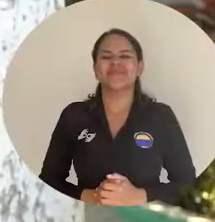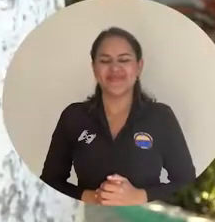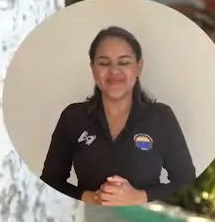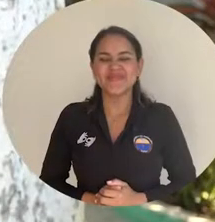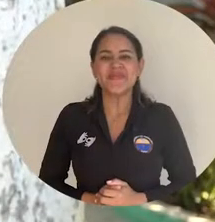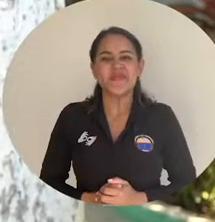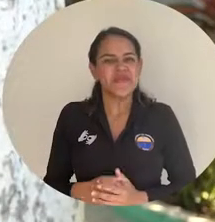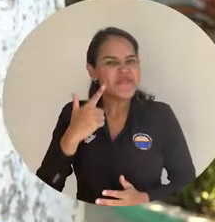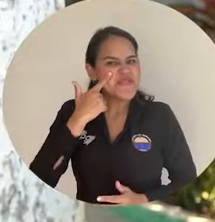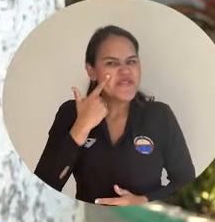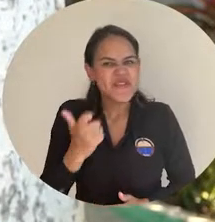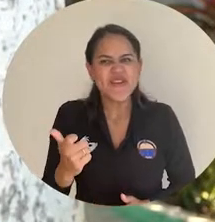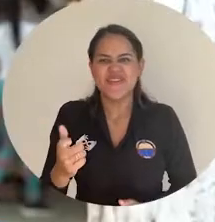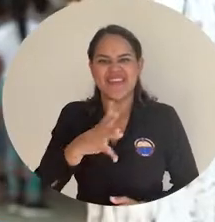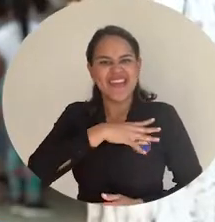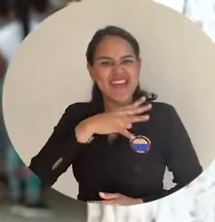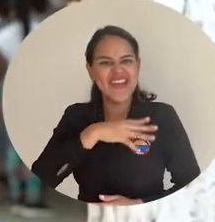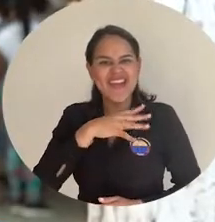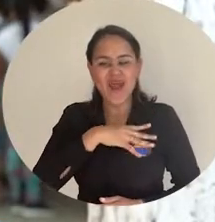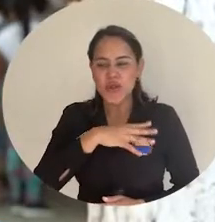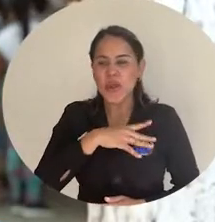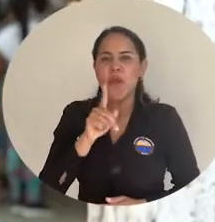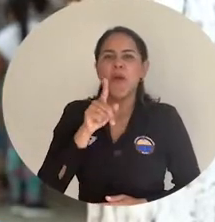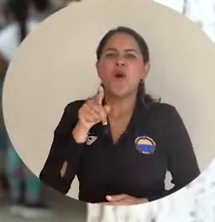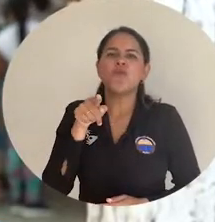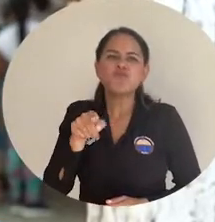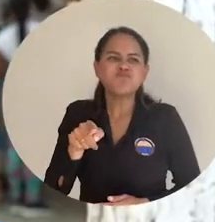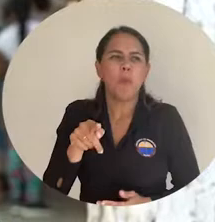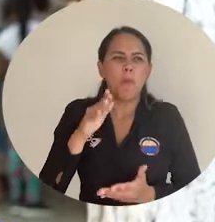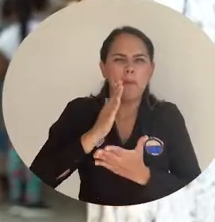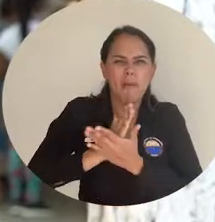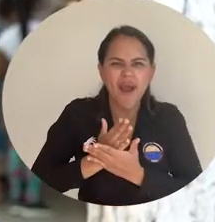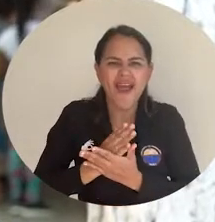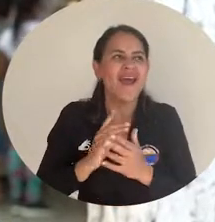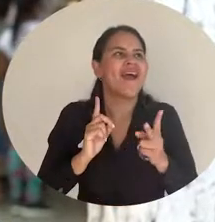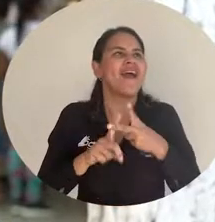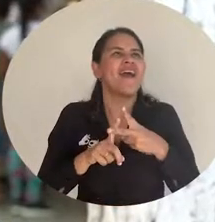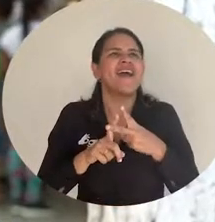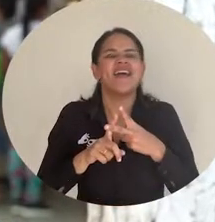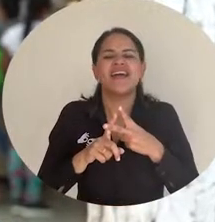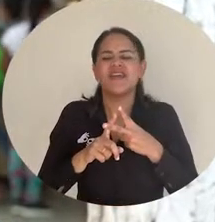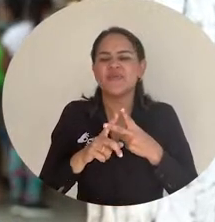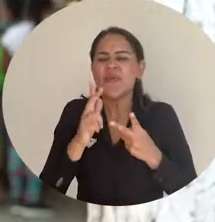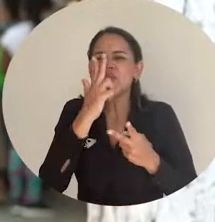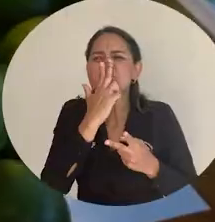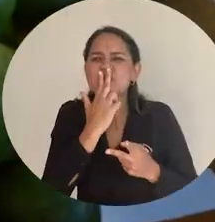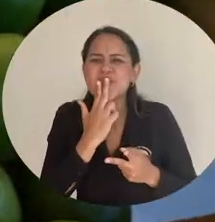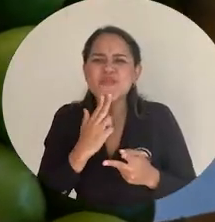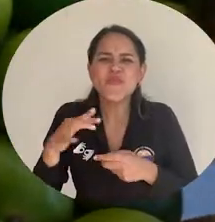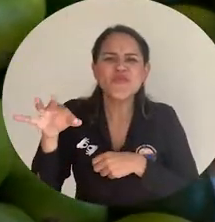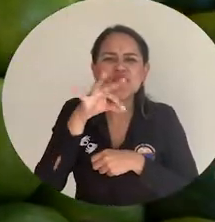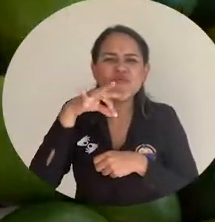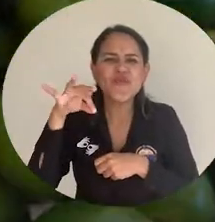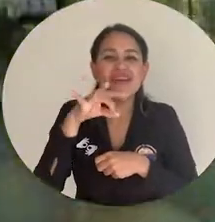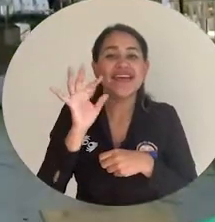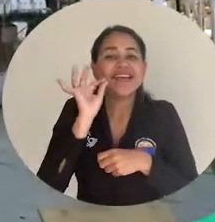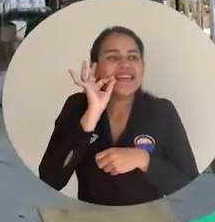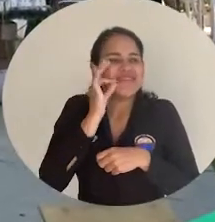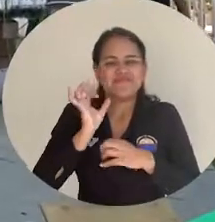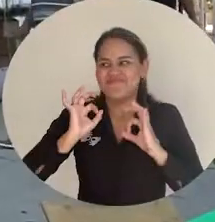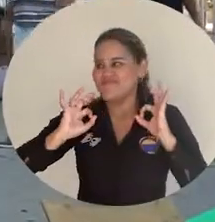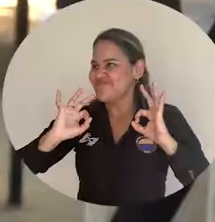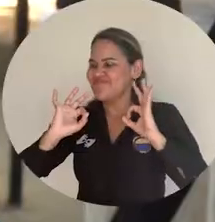buenas noches de una panela llevo una abeja me parece bueno